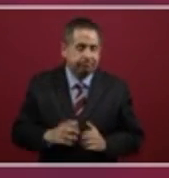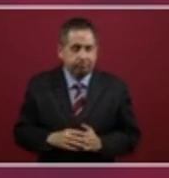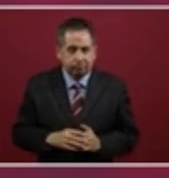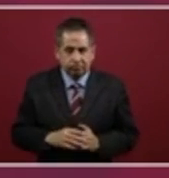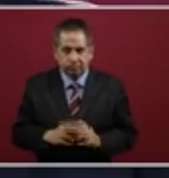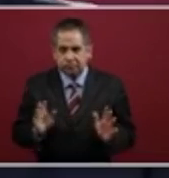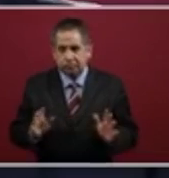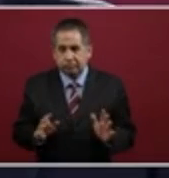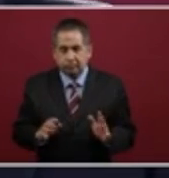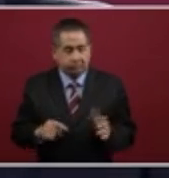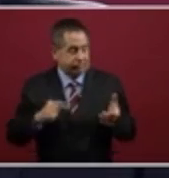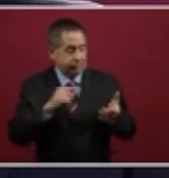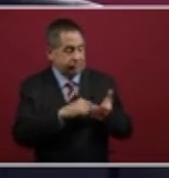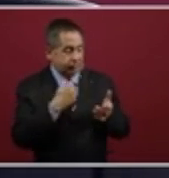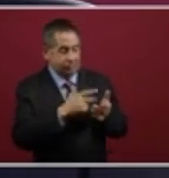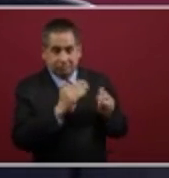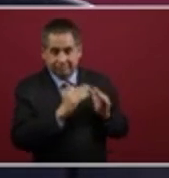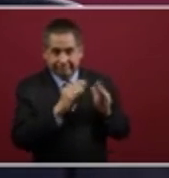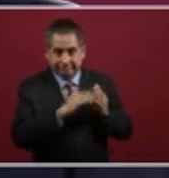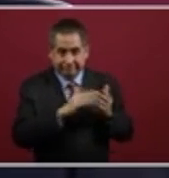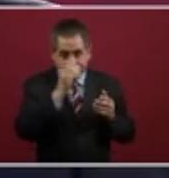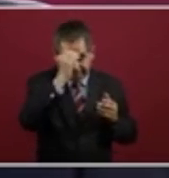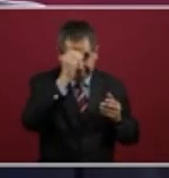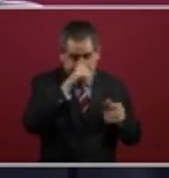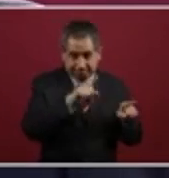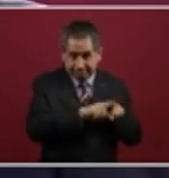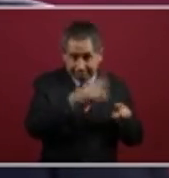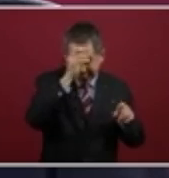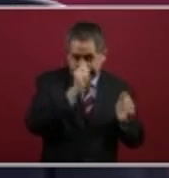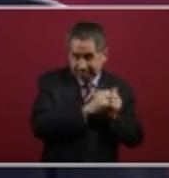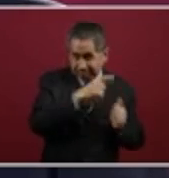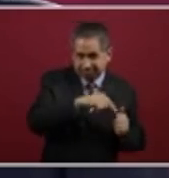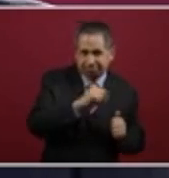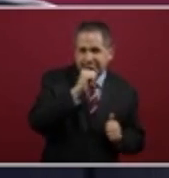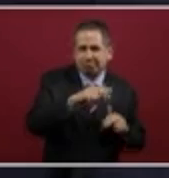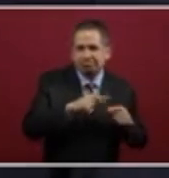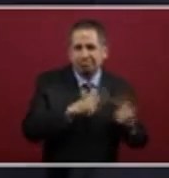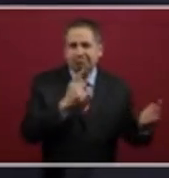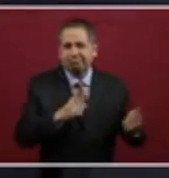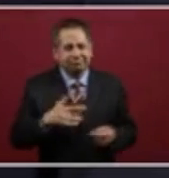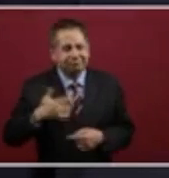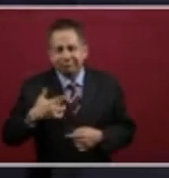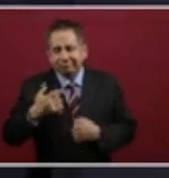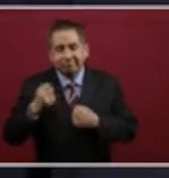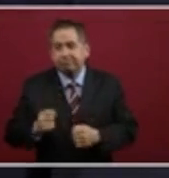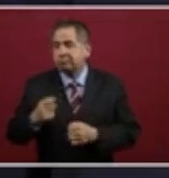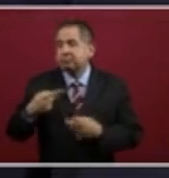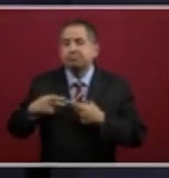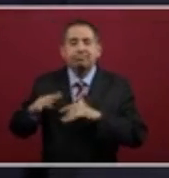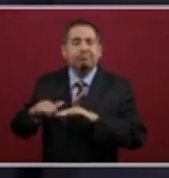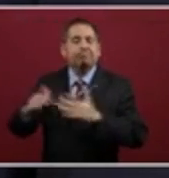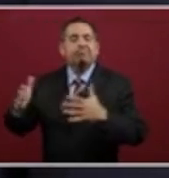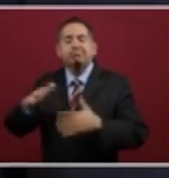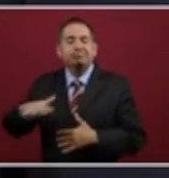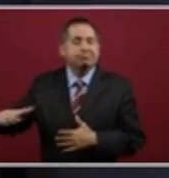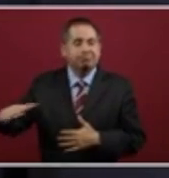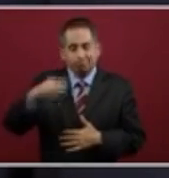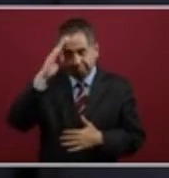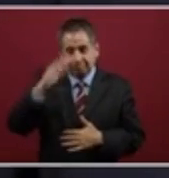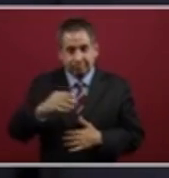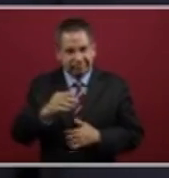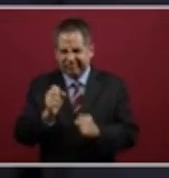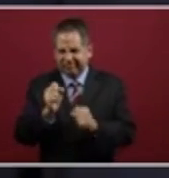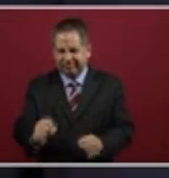ni en sus casas coinciden. Estoy seguro que hay